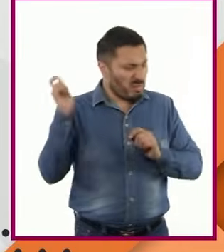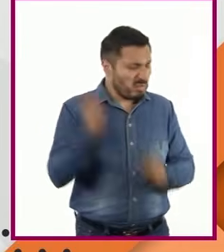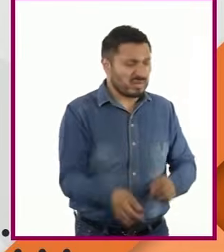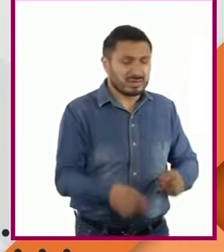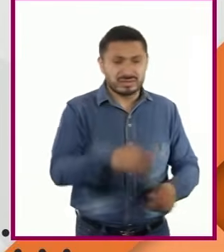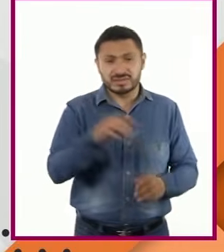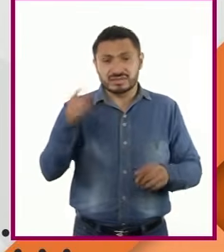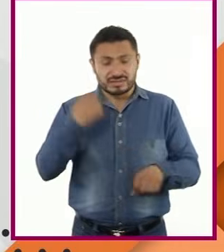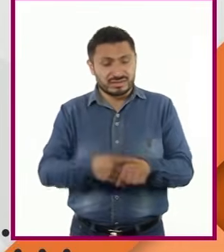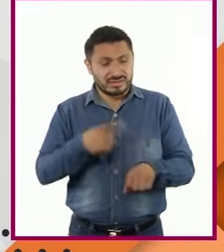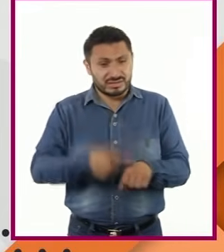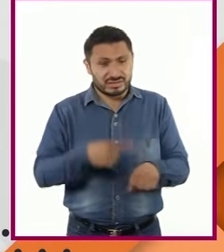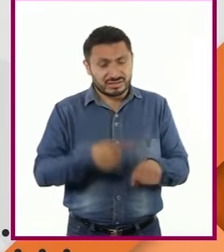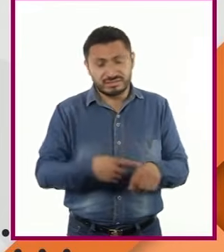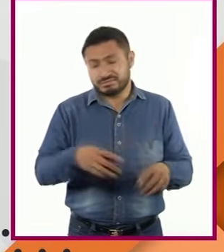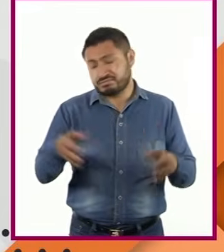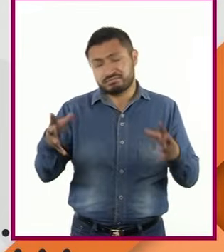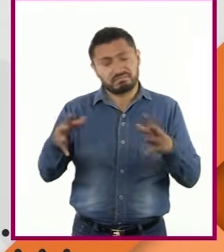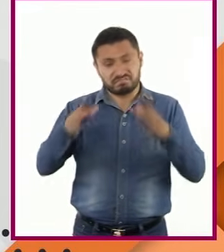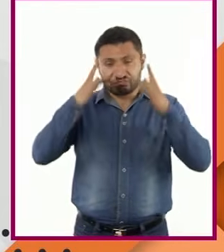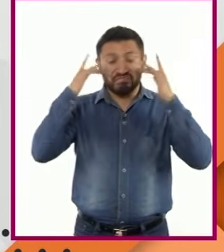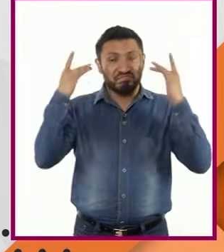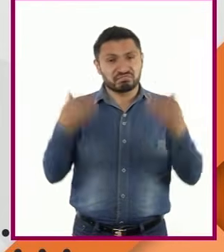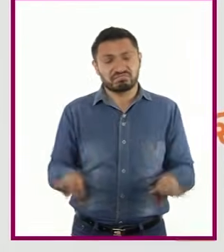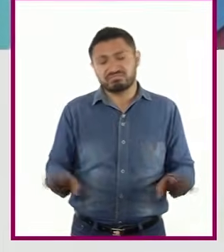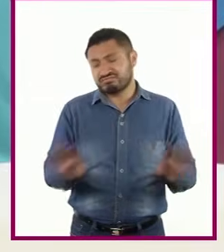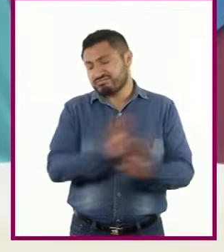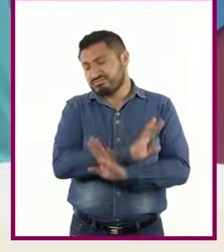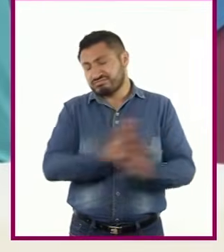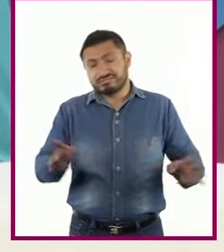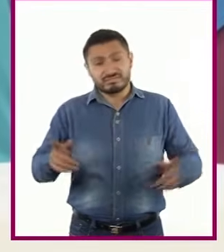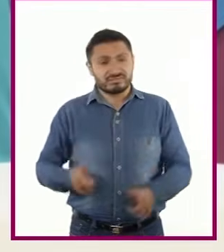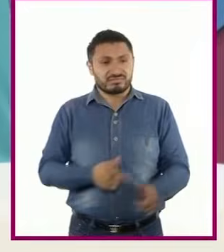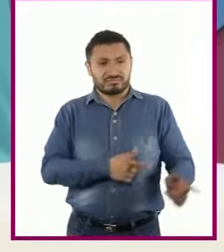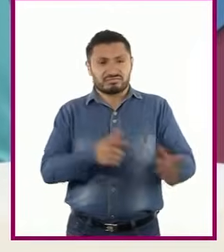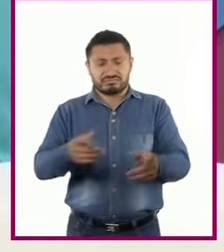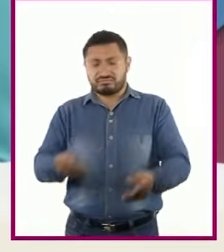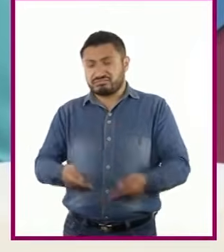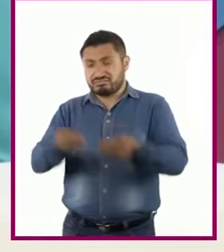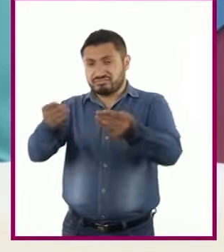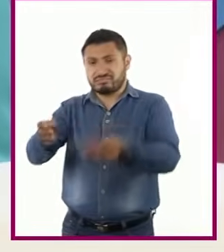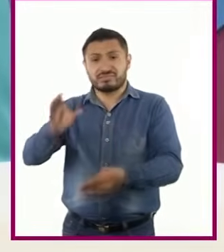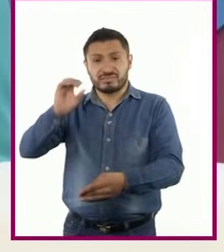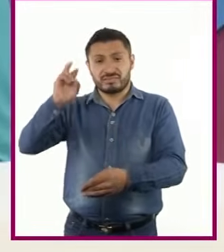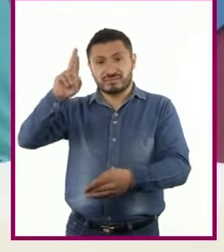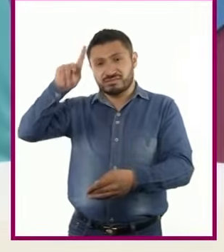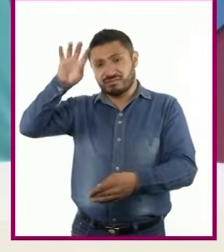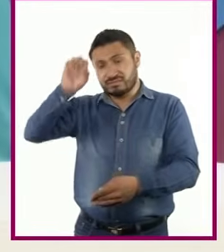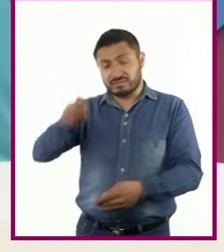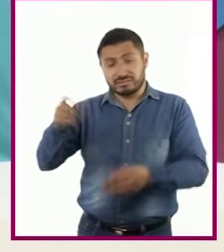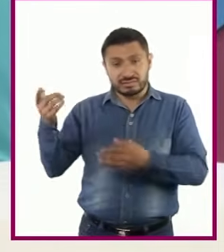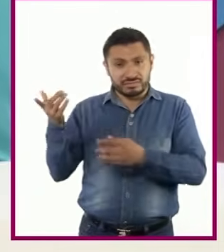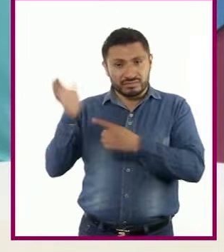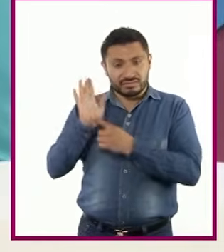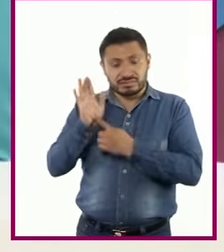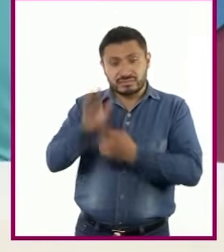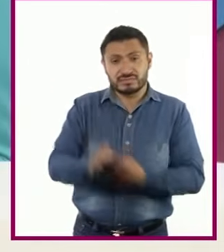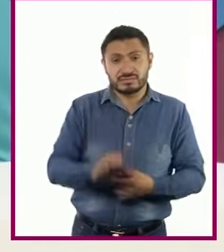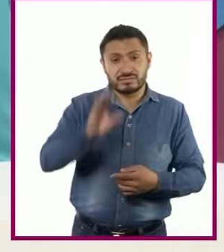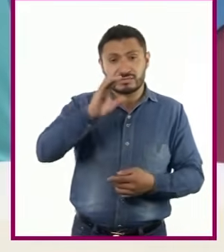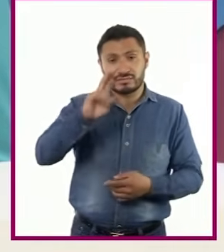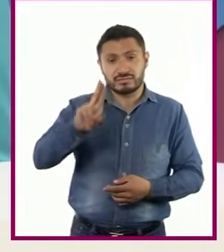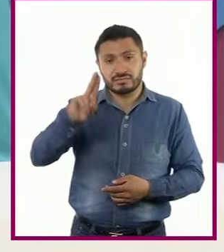enfermedades, dejó de combatir y entregó las armas cuando Cortés presentó al Tlatoani